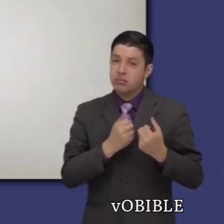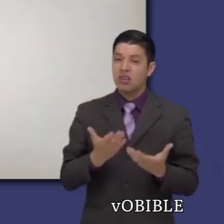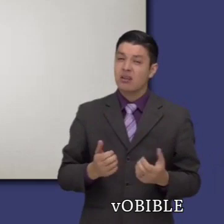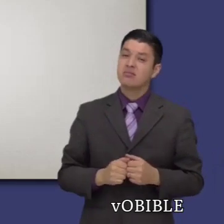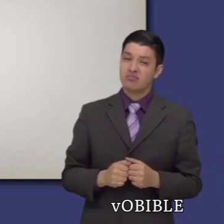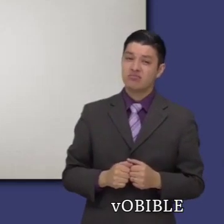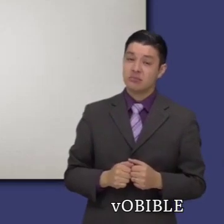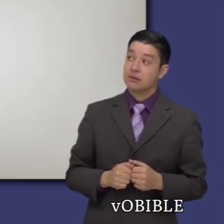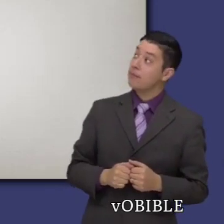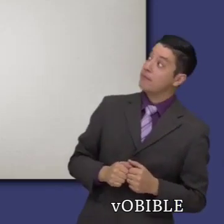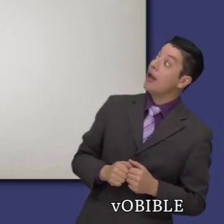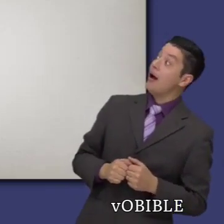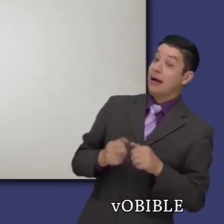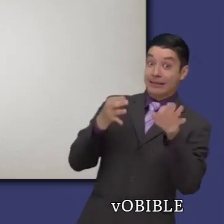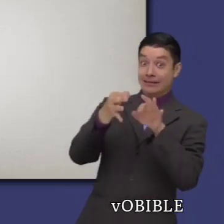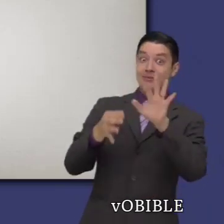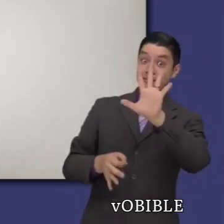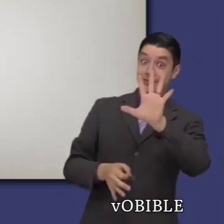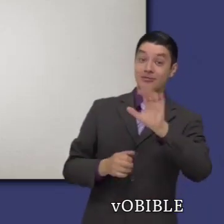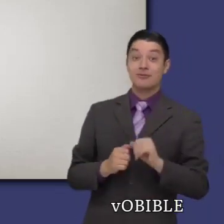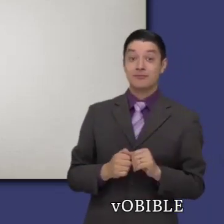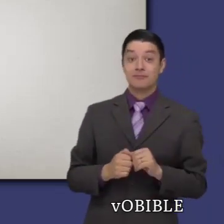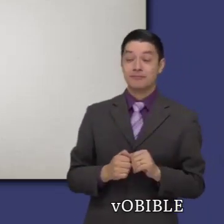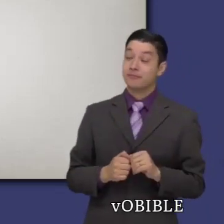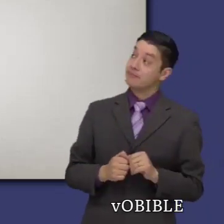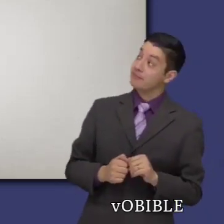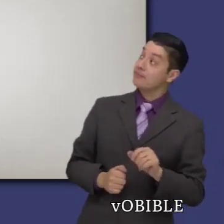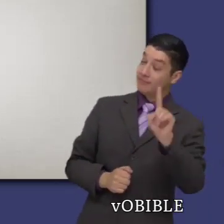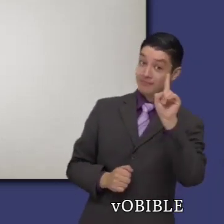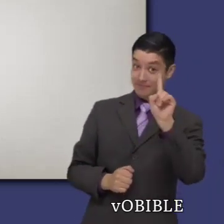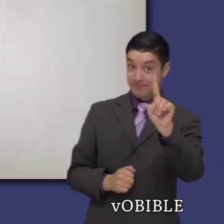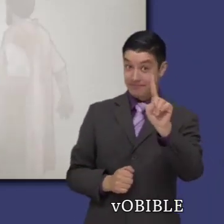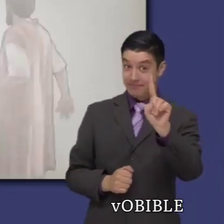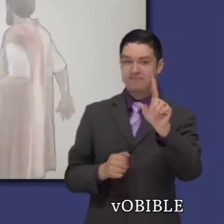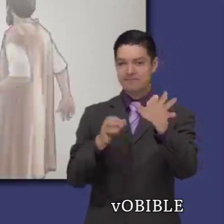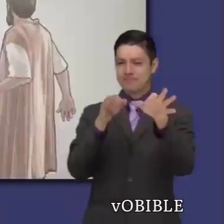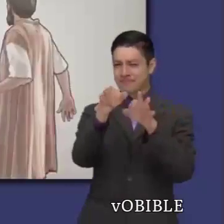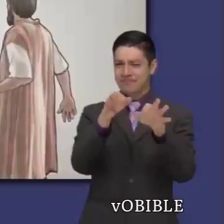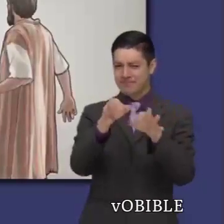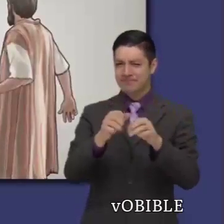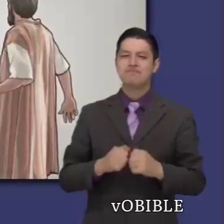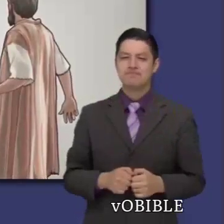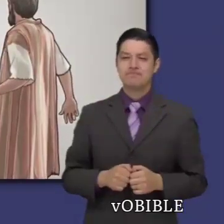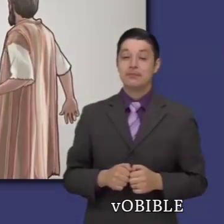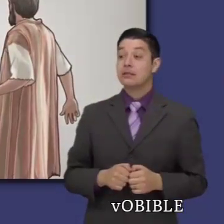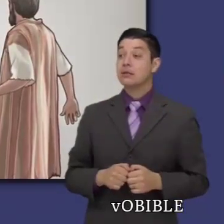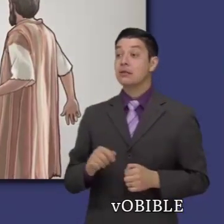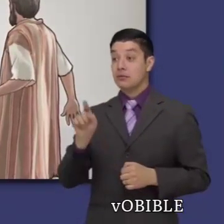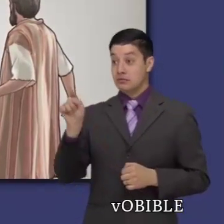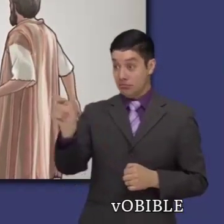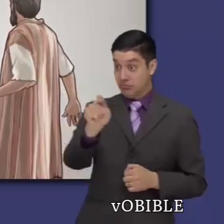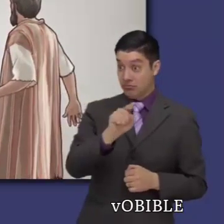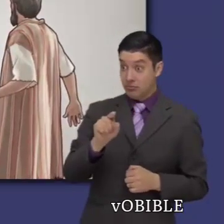Primera de Pedro tiene 5 capítulos. En el capítulo 1, Pedro les recuerda a los hermanos ungidos que Dios les